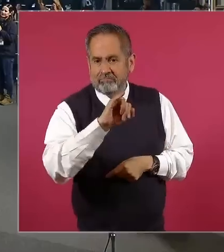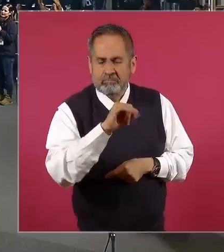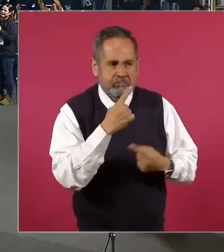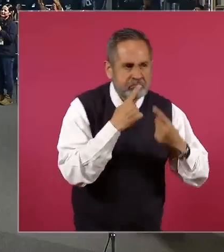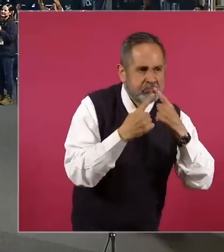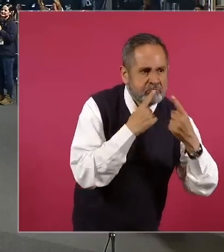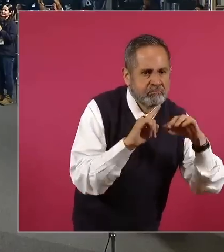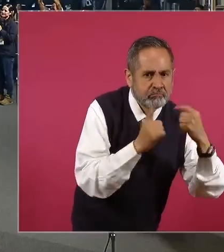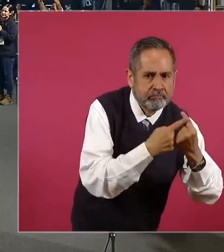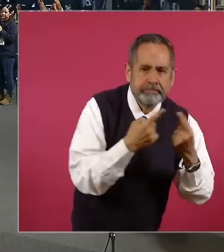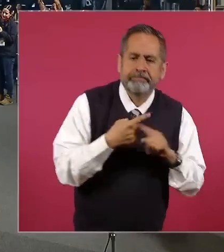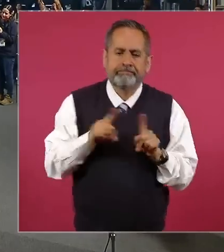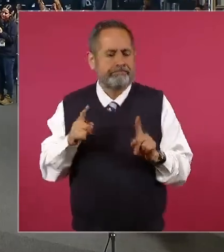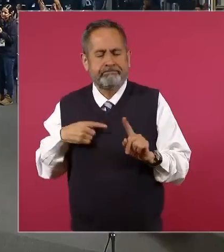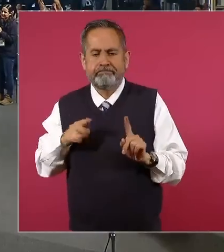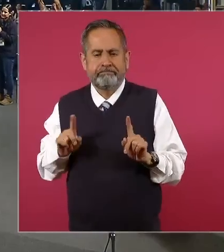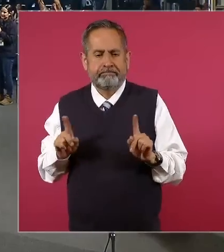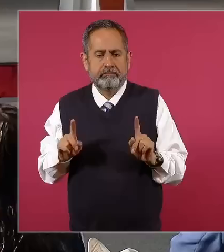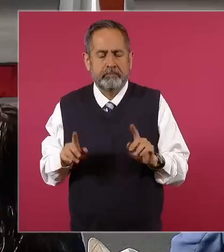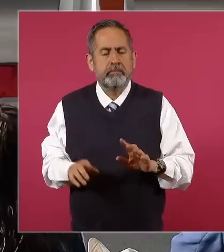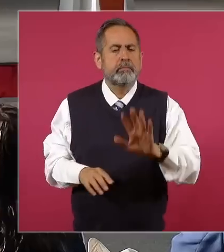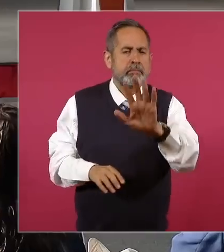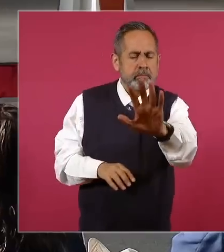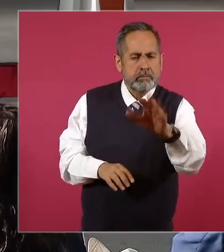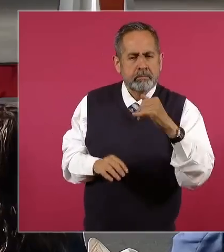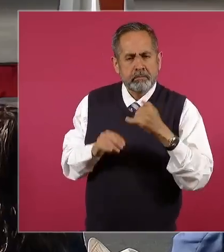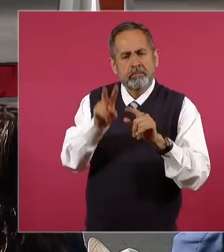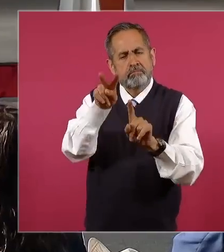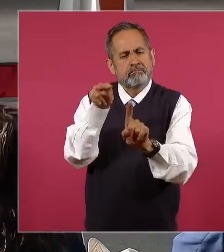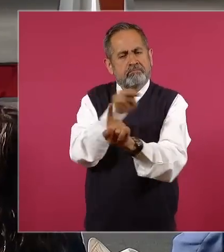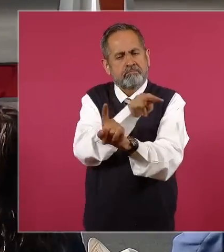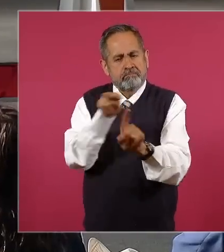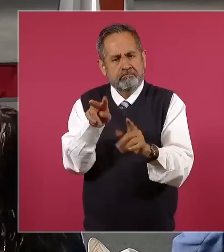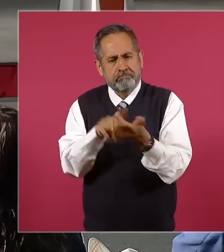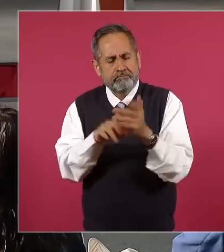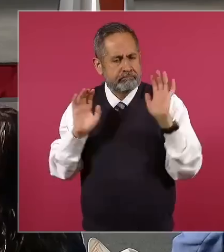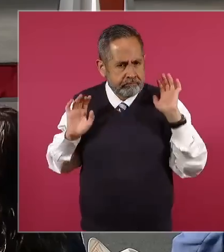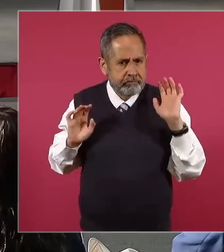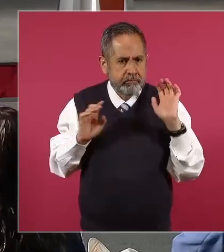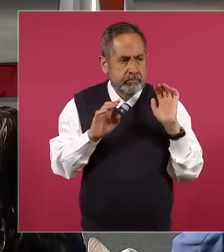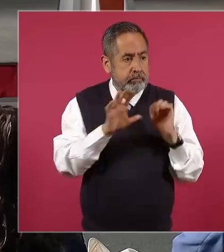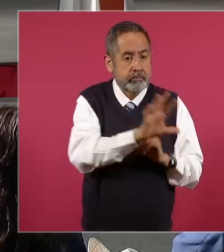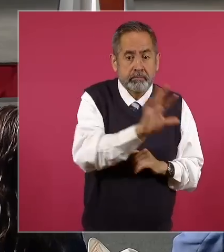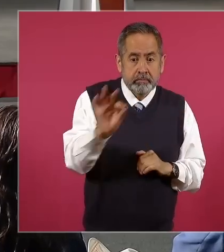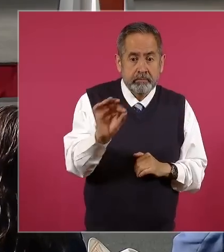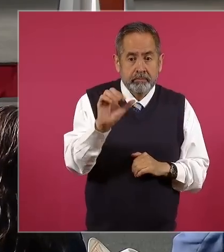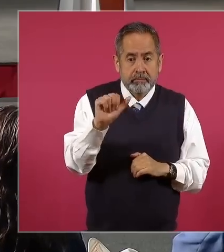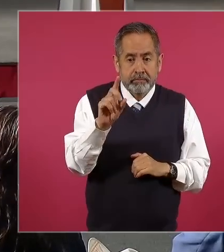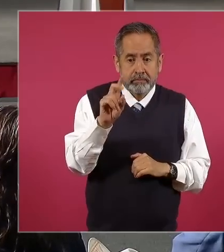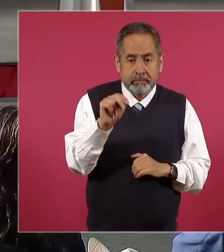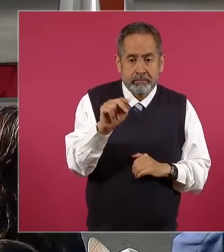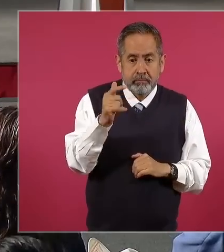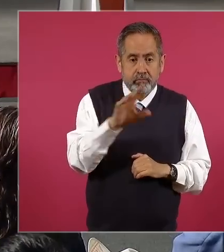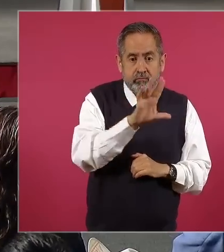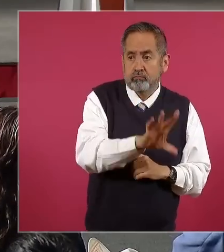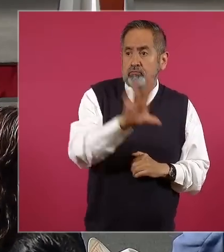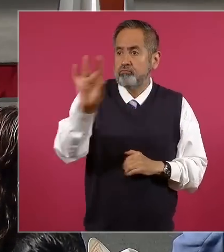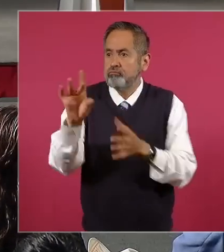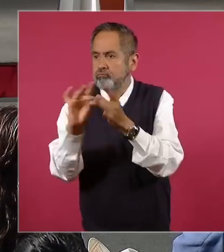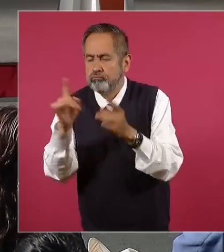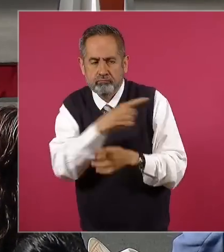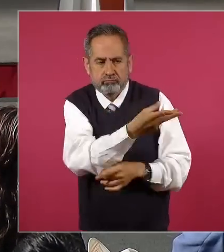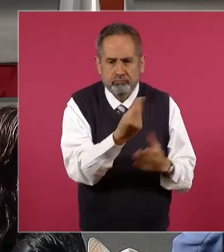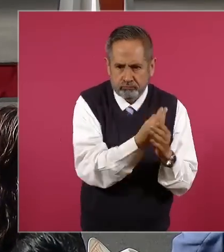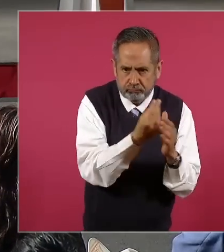sí, pero ante esta visión, digamos, pragmática, donde usted dice que no le informó a Adán Augusto López qué fue lo que habló con Miguel Ángel Yunes,